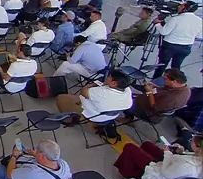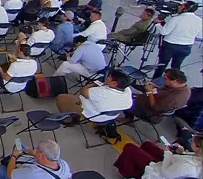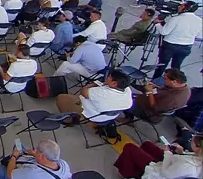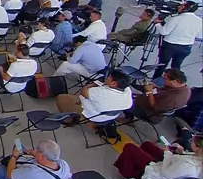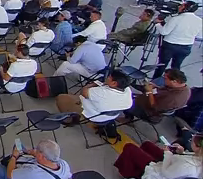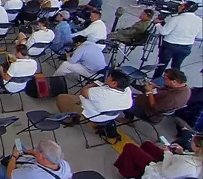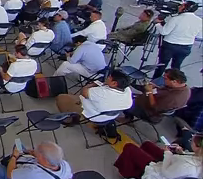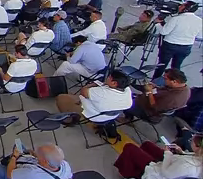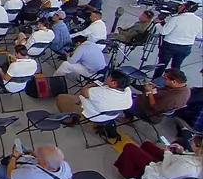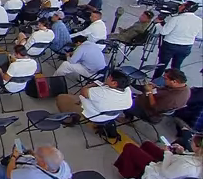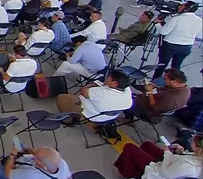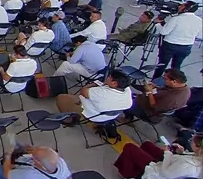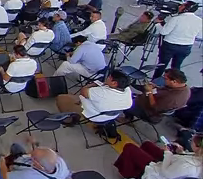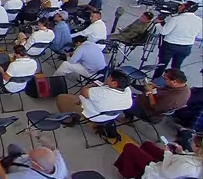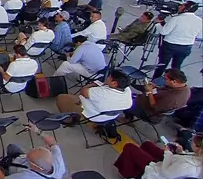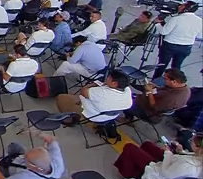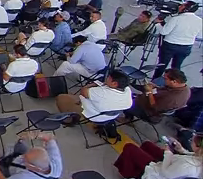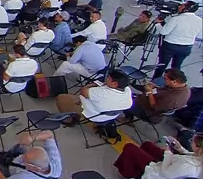guerra